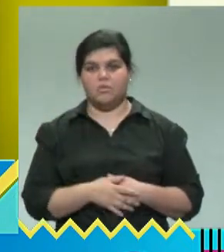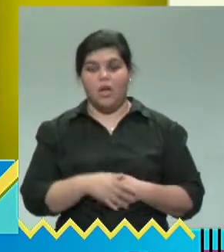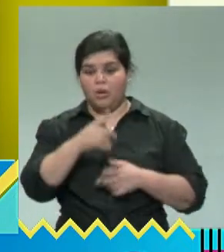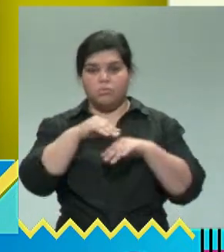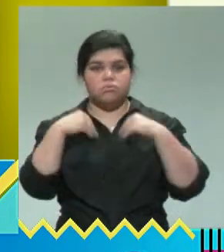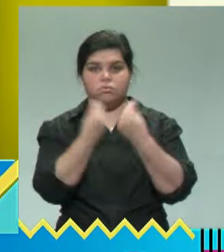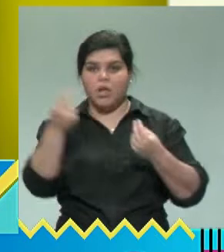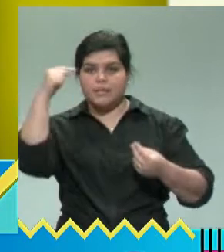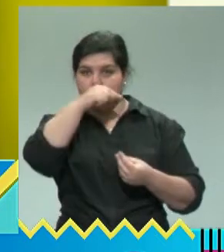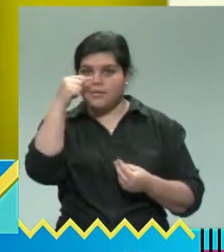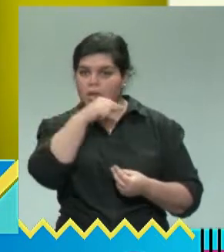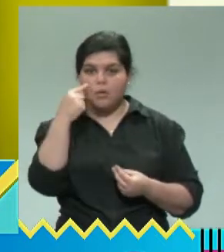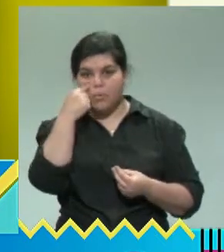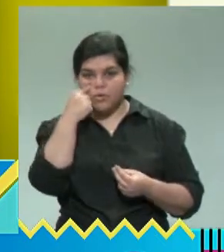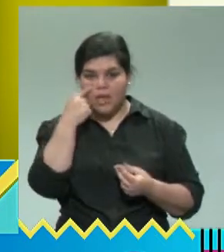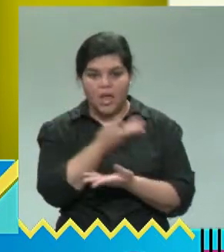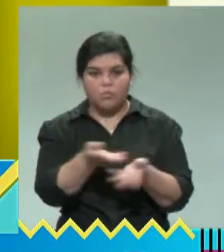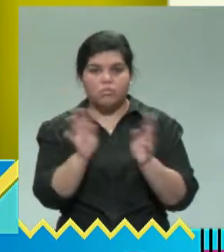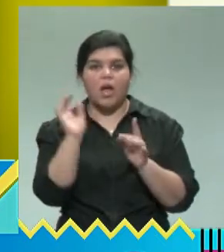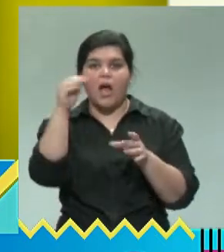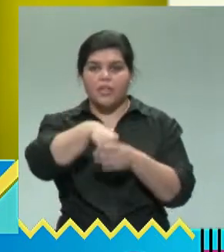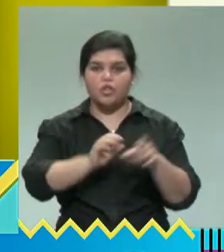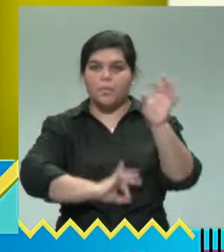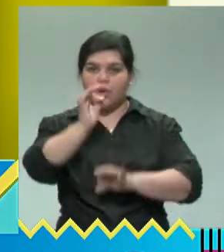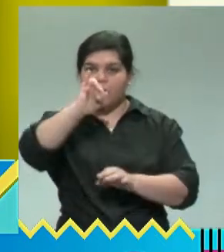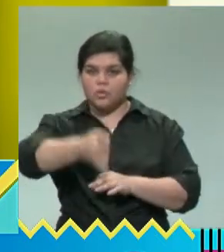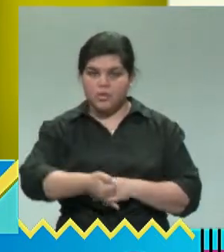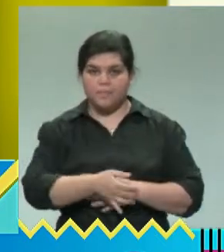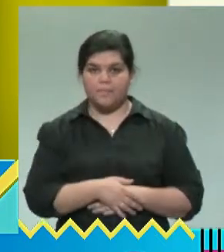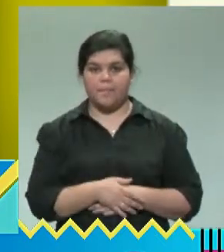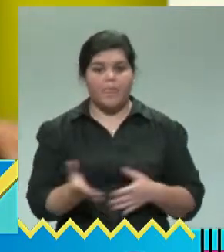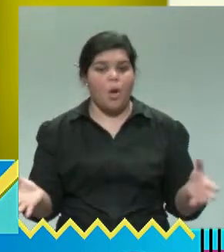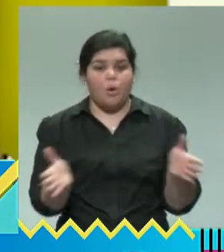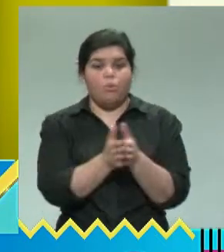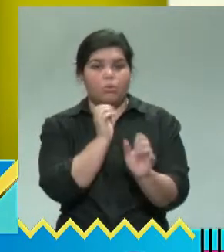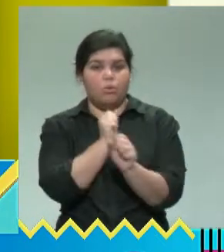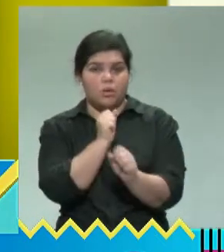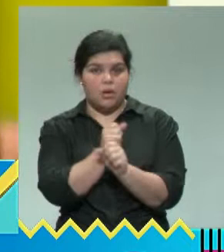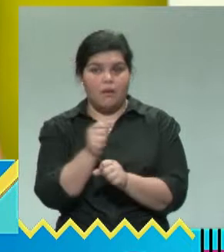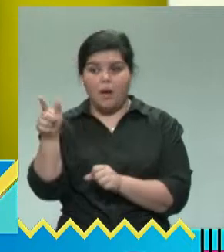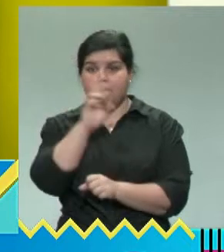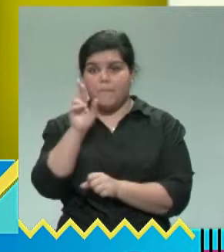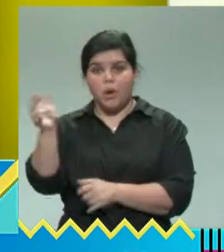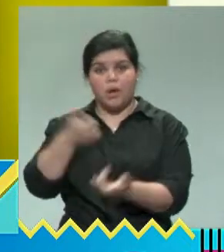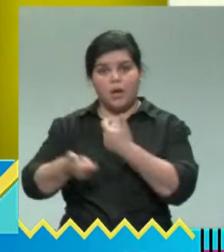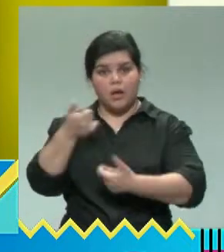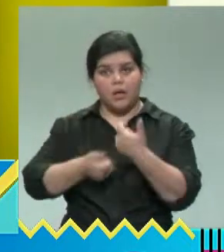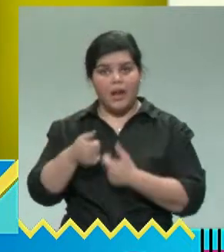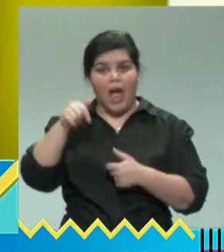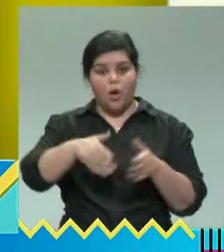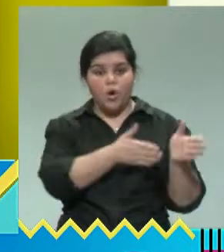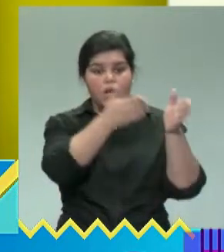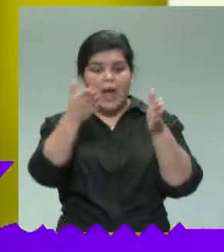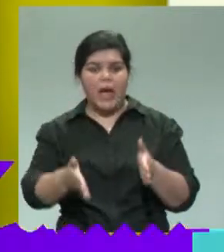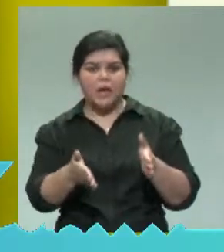están, haciendo este proyecto en conjunto. Y que nos contaba Graciela también, está en este momento en etapa